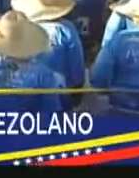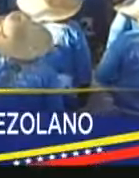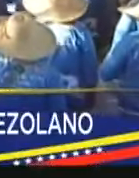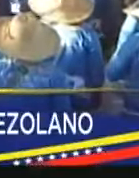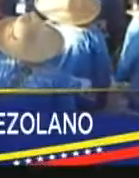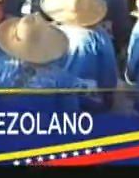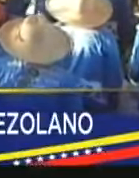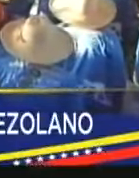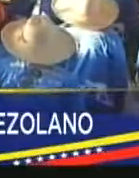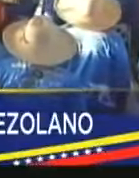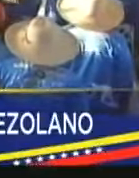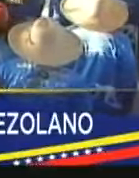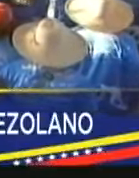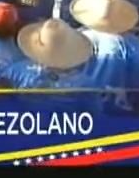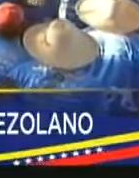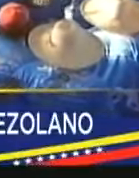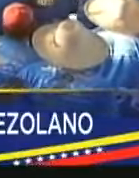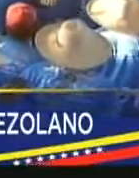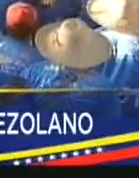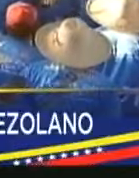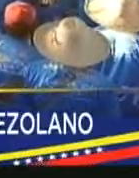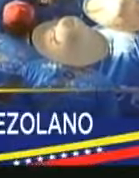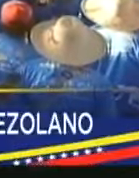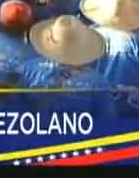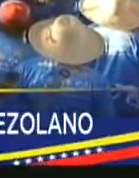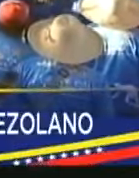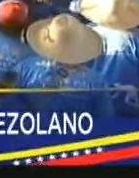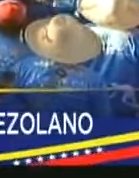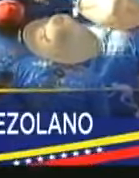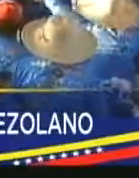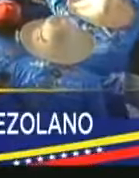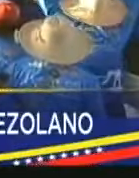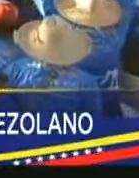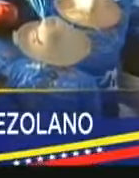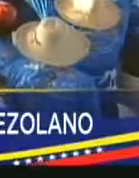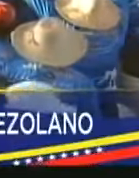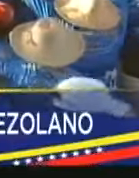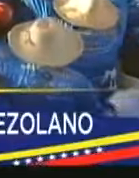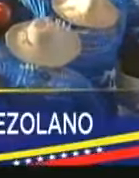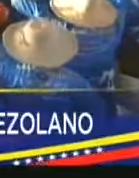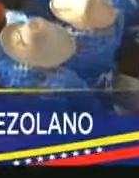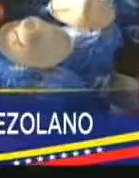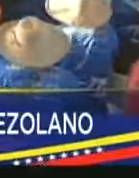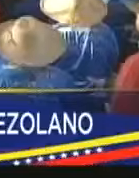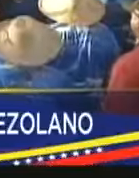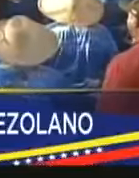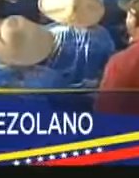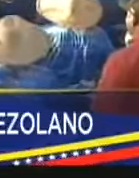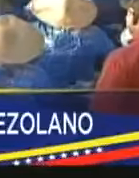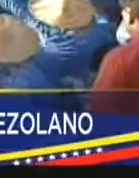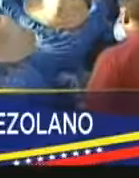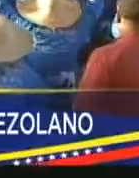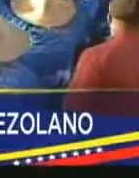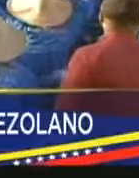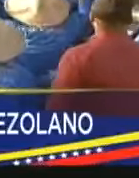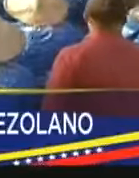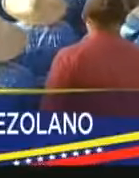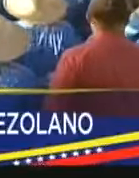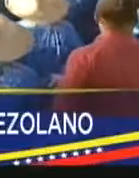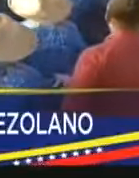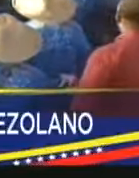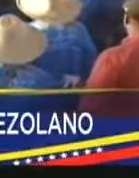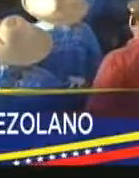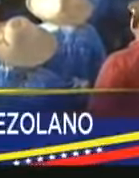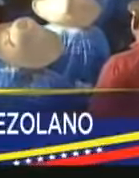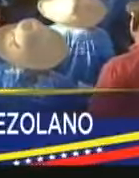124.559 pescadores y que realizan miles de asambleas al año para acompañarlos y atenderlos con permisología, financiamientos y